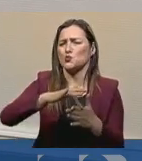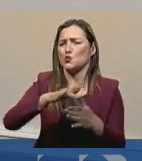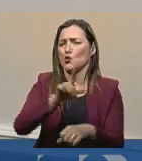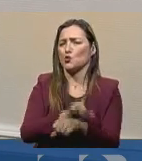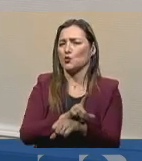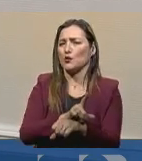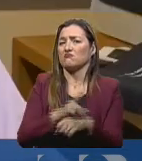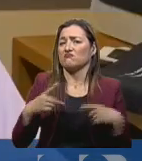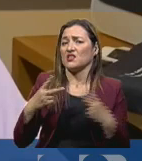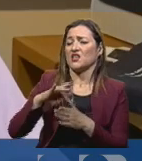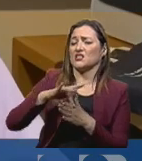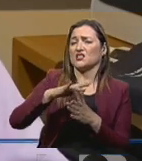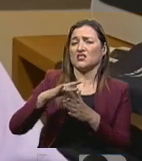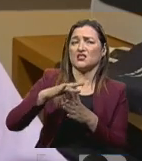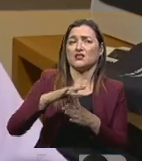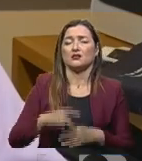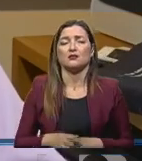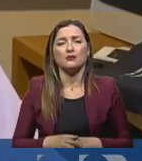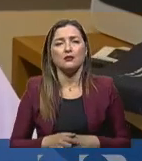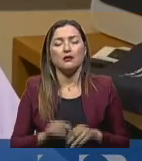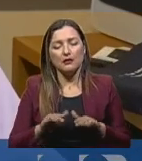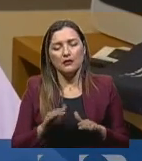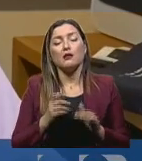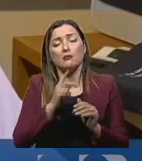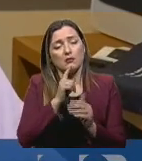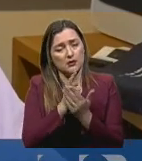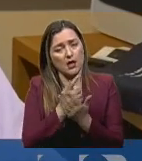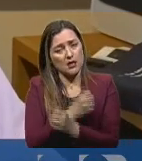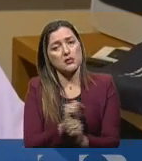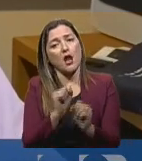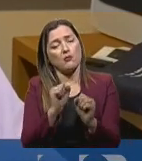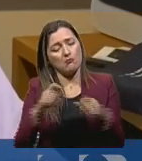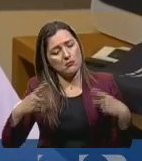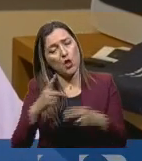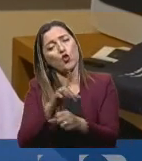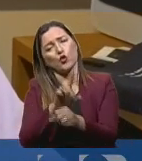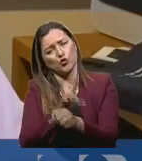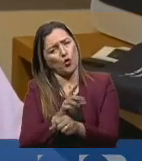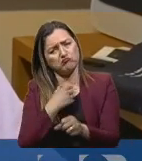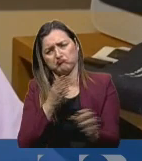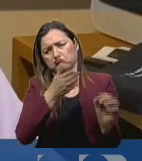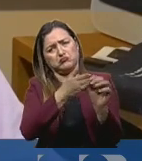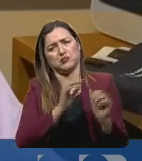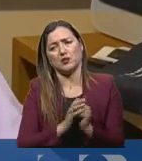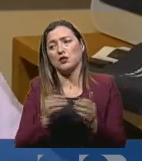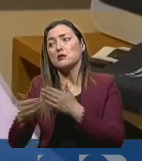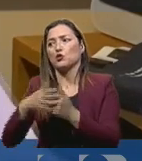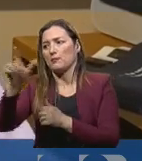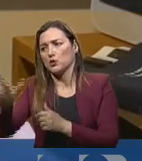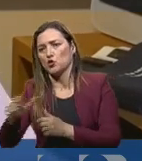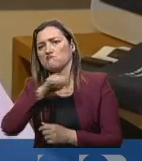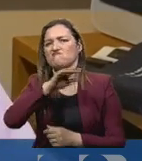por nuestras vidas nosotros estamos para para salvar vidas independientemente de qué clase de personas sea